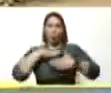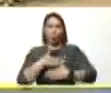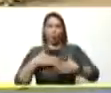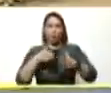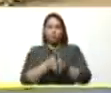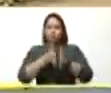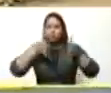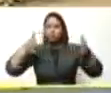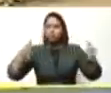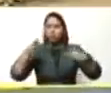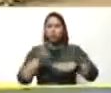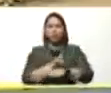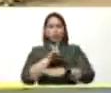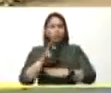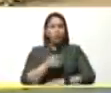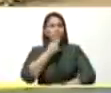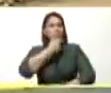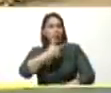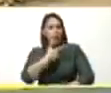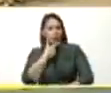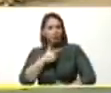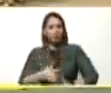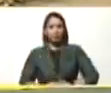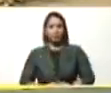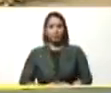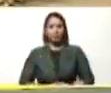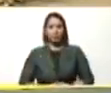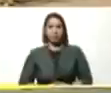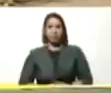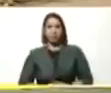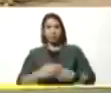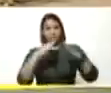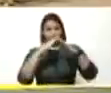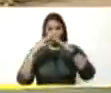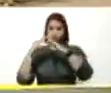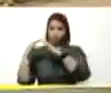amplia, útil, bella, con un hábitat